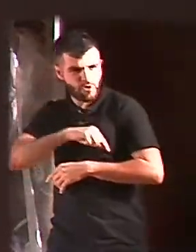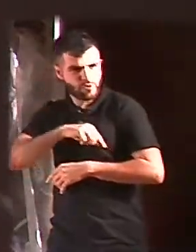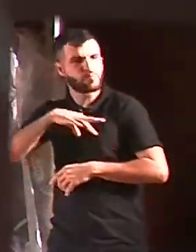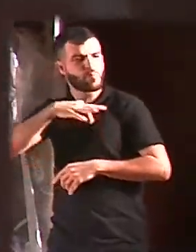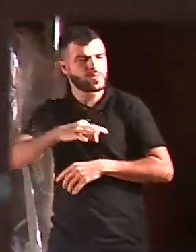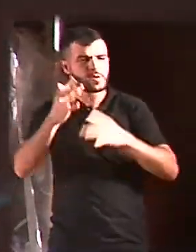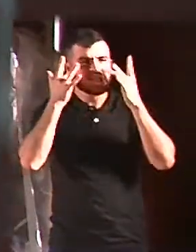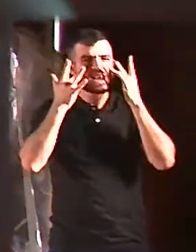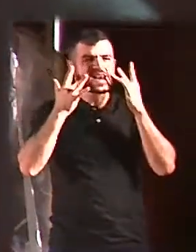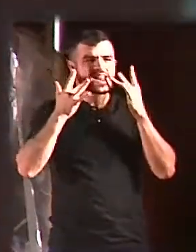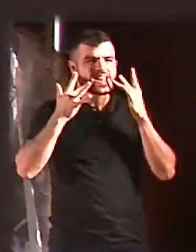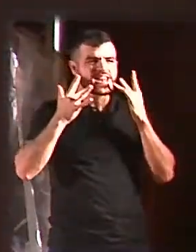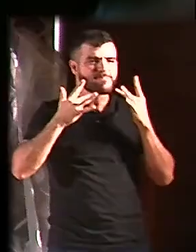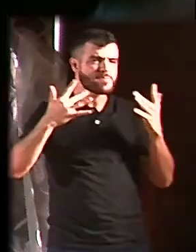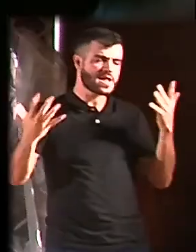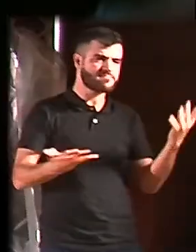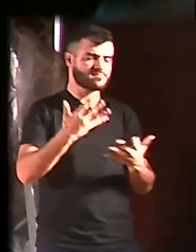llamamos catarsis.